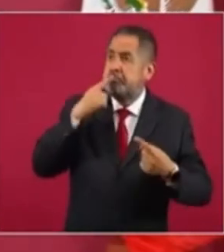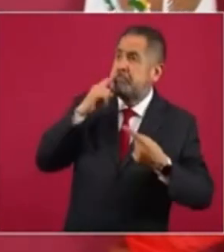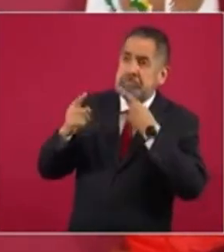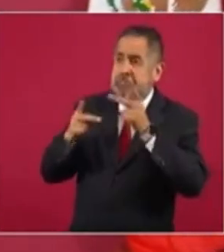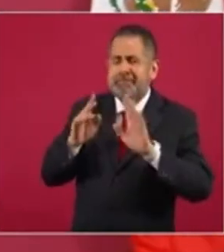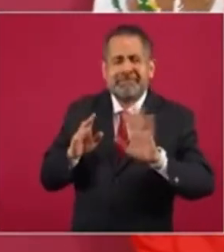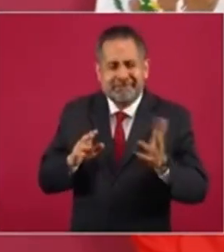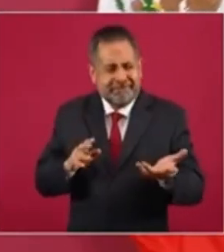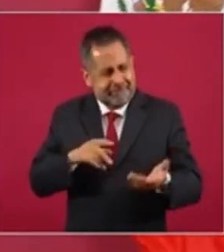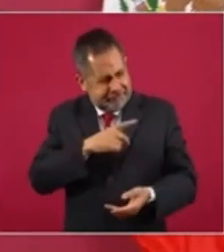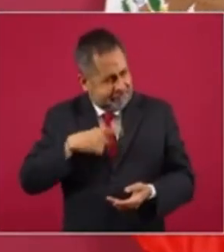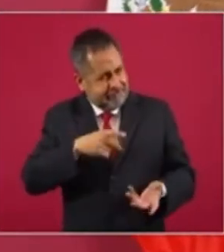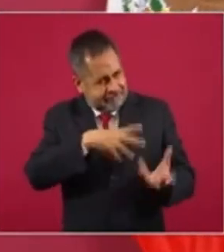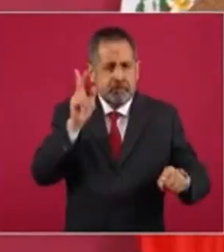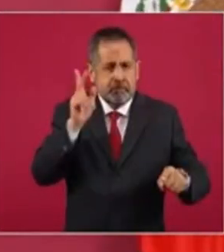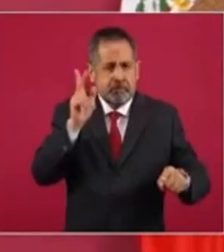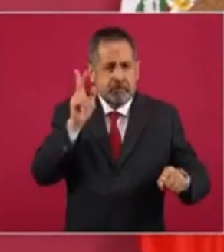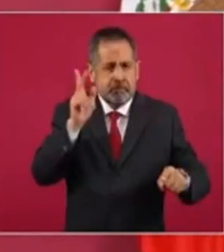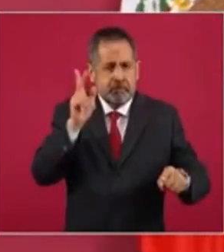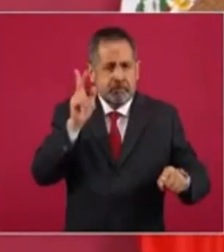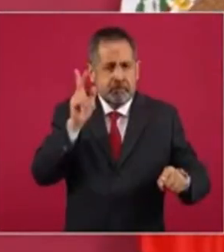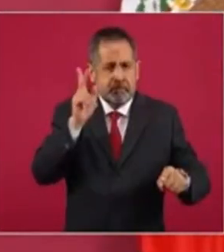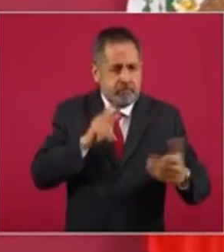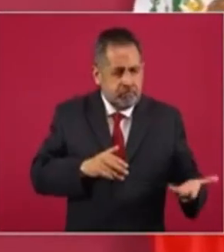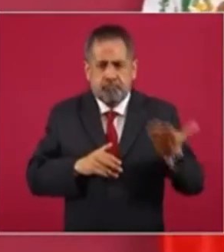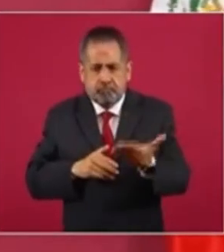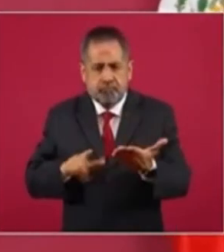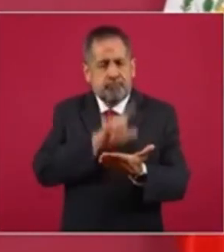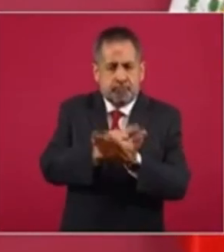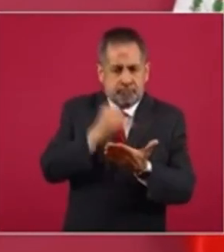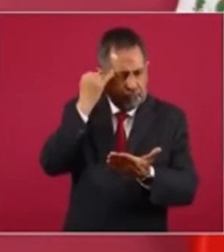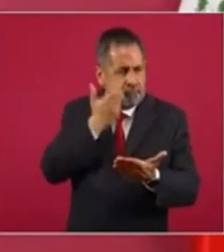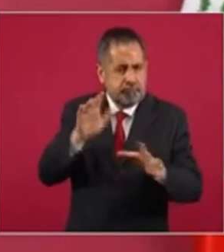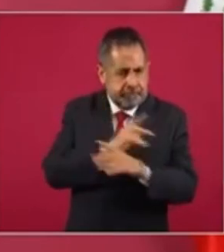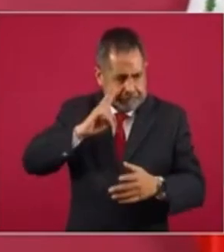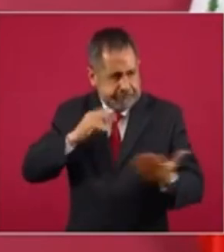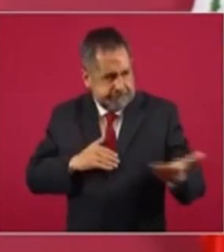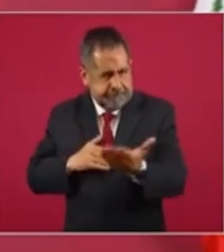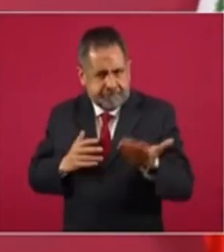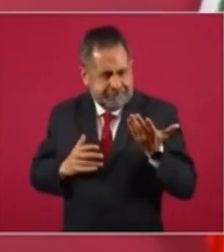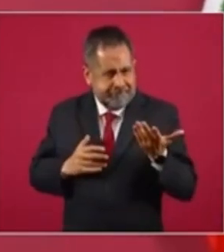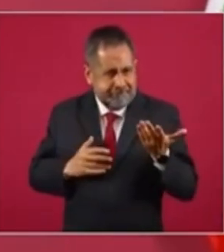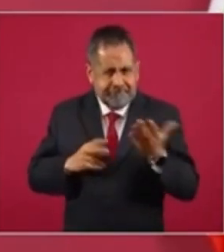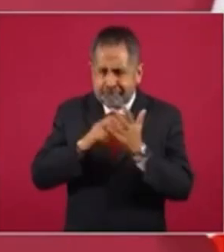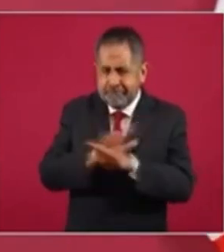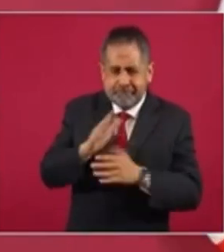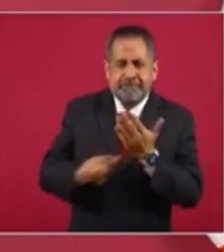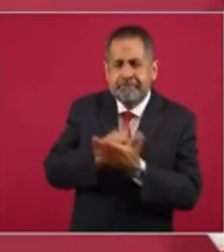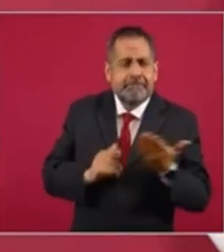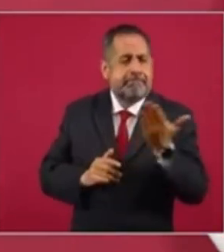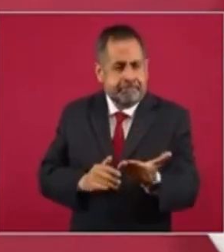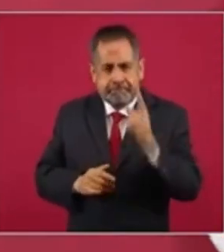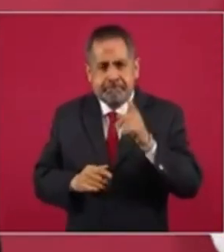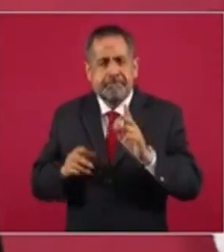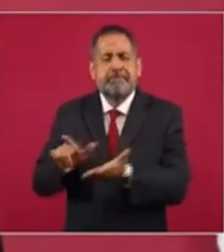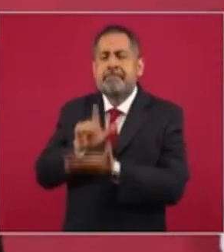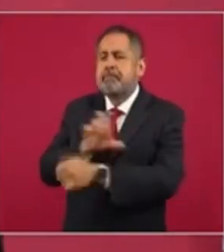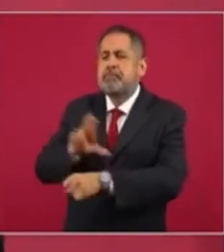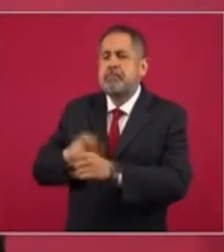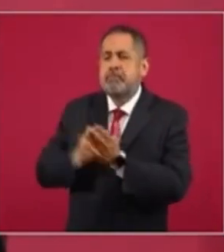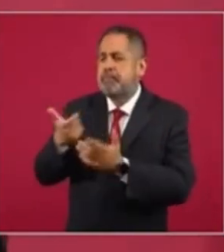denuncias, deberían de estar presentando una iniciativa de reforma a la ley de coordinación